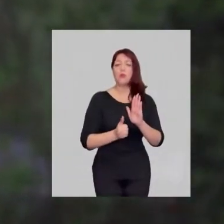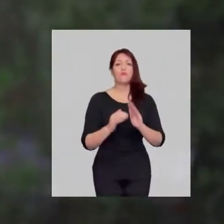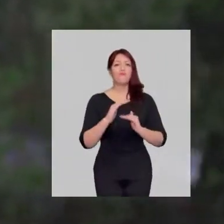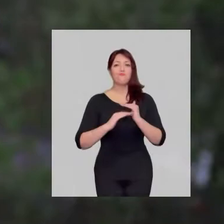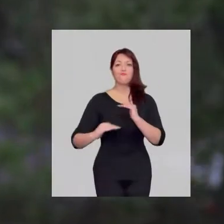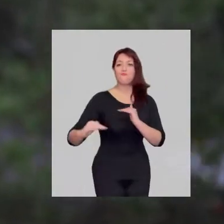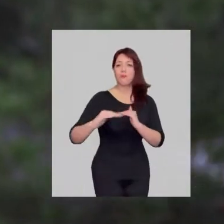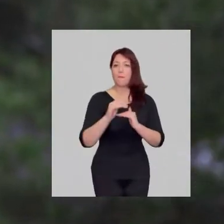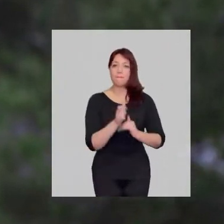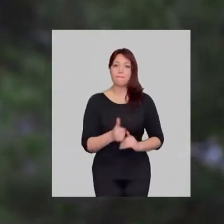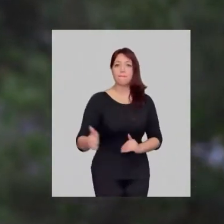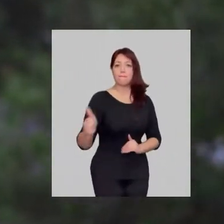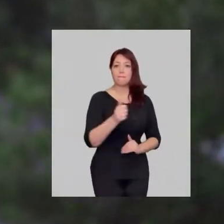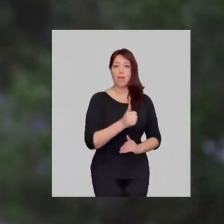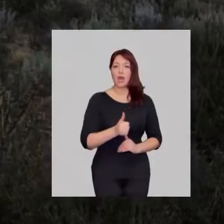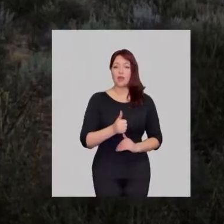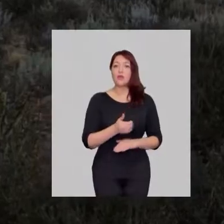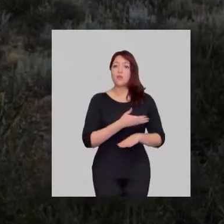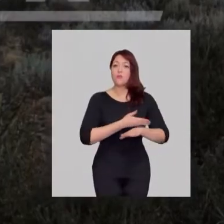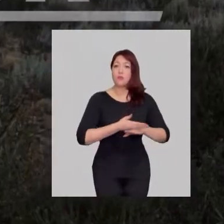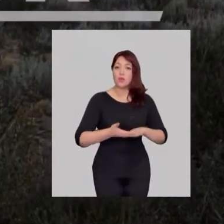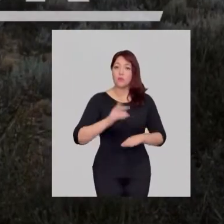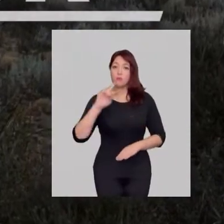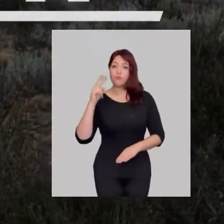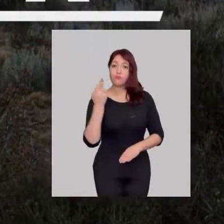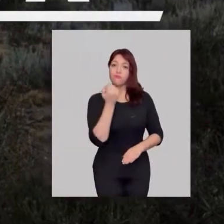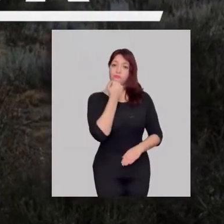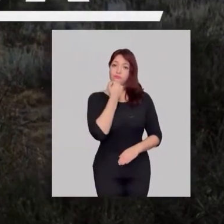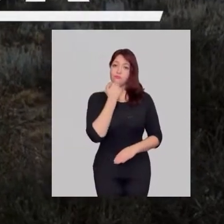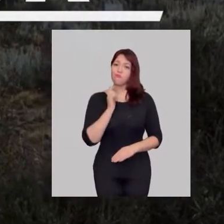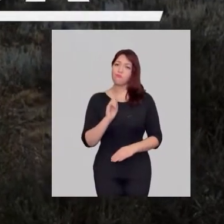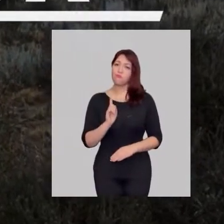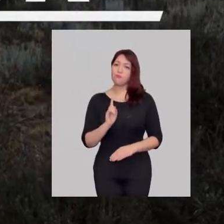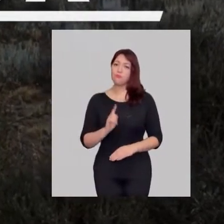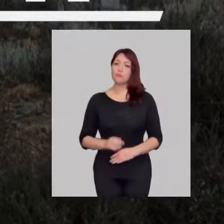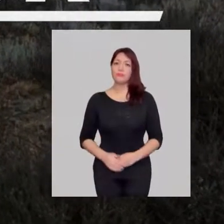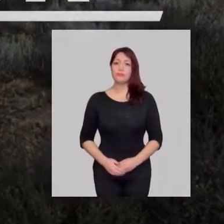a todos? Tiene que ser para todos. No es tarde para corregir ese error.